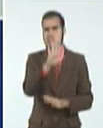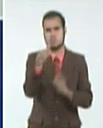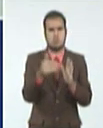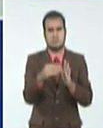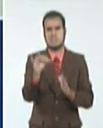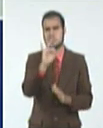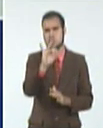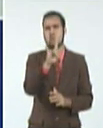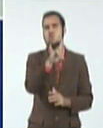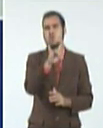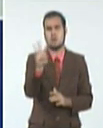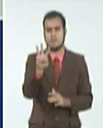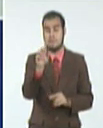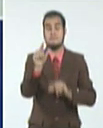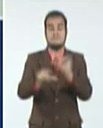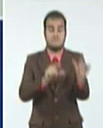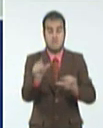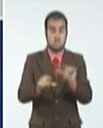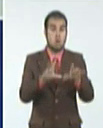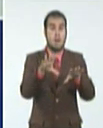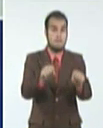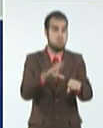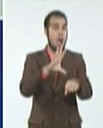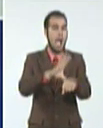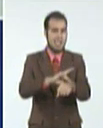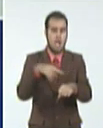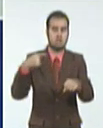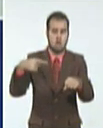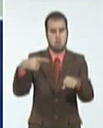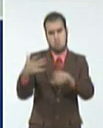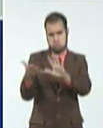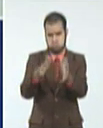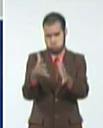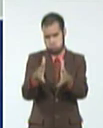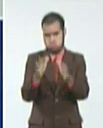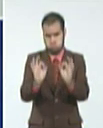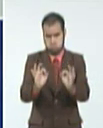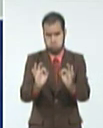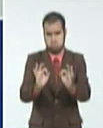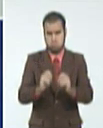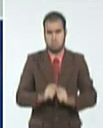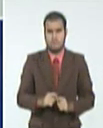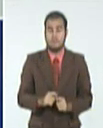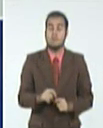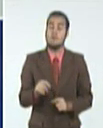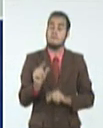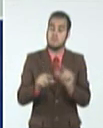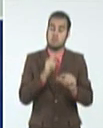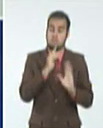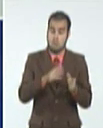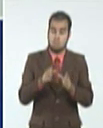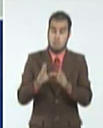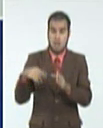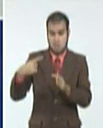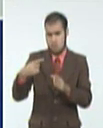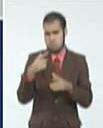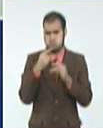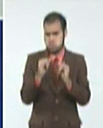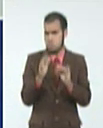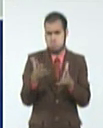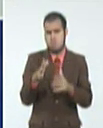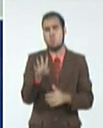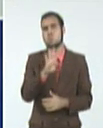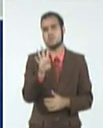5.793 casos diarios y 44 fallecidos diarios. Sirvan estos